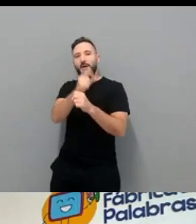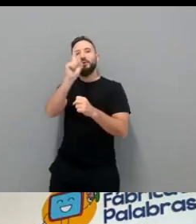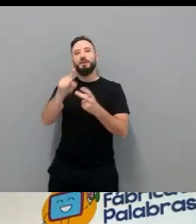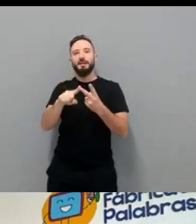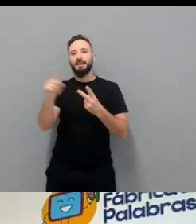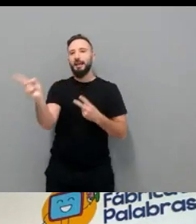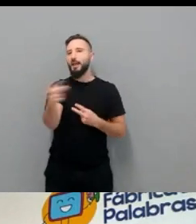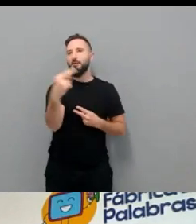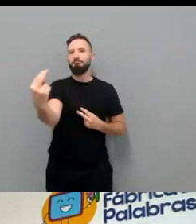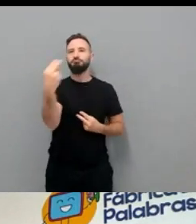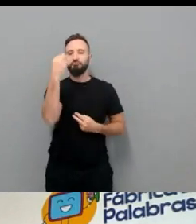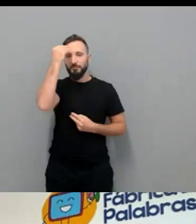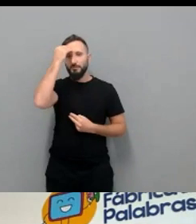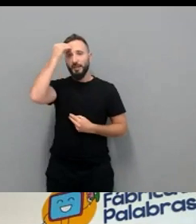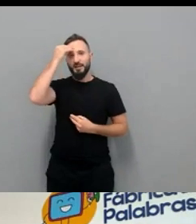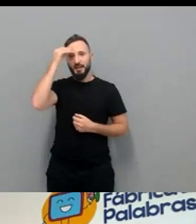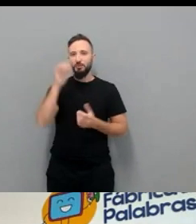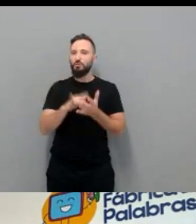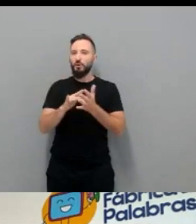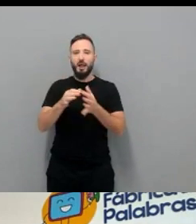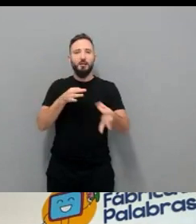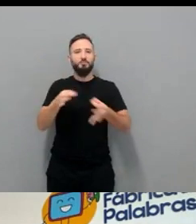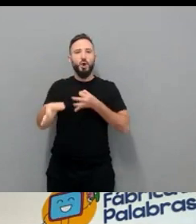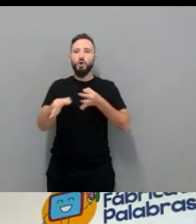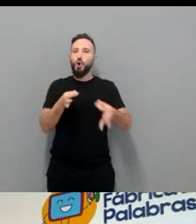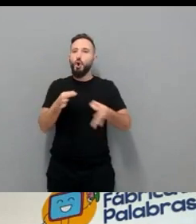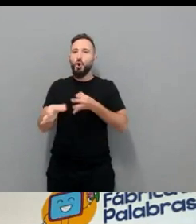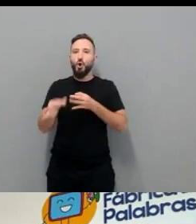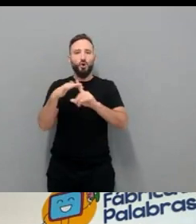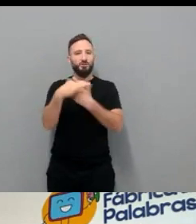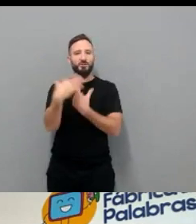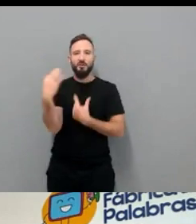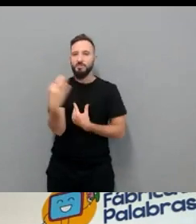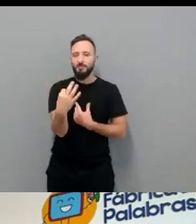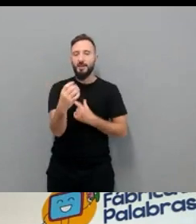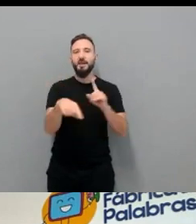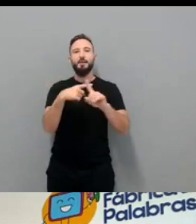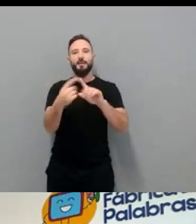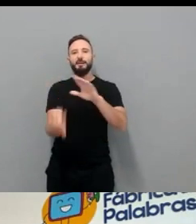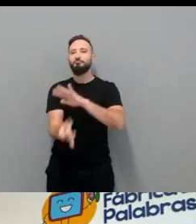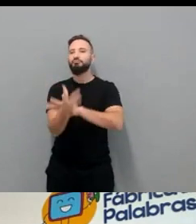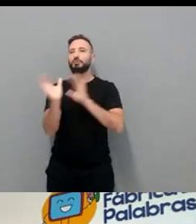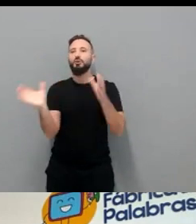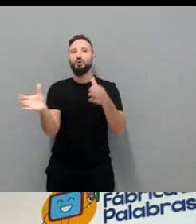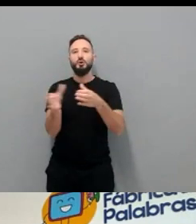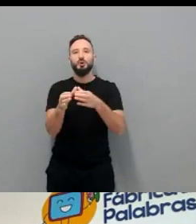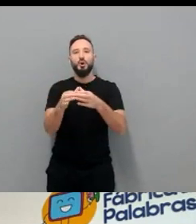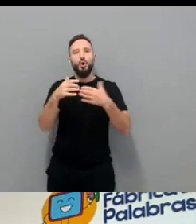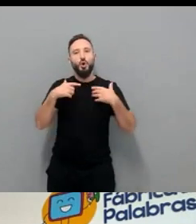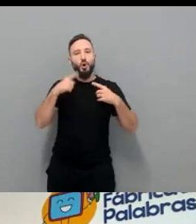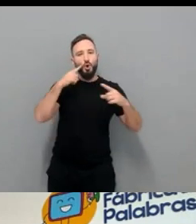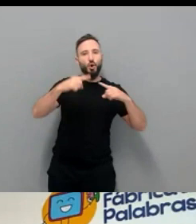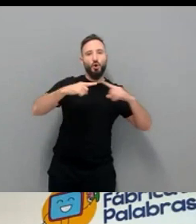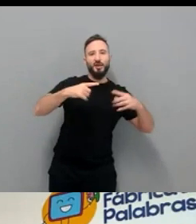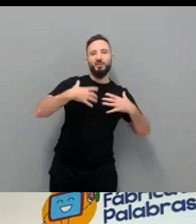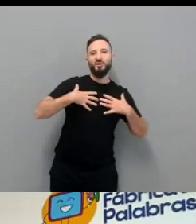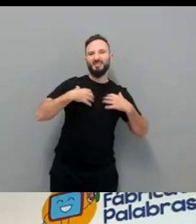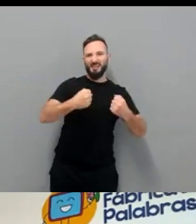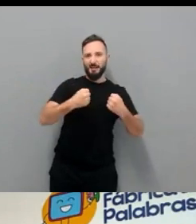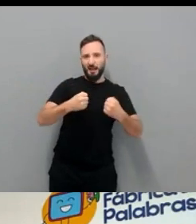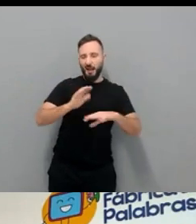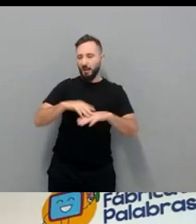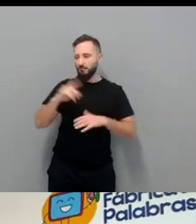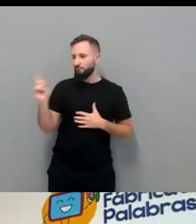que protocolarizar la situación y que tenemos que generar una coordinación sanitaria o trabajar en ese sentido para que